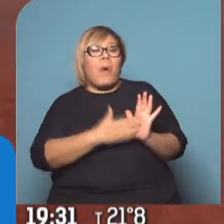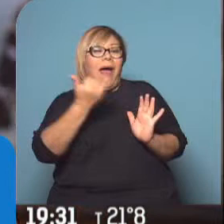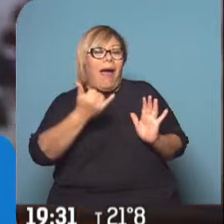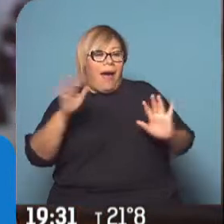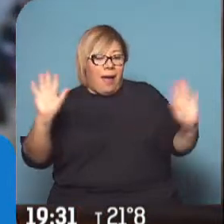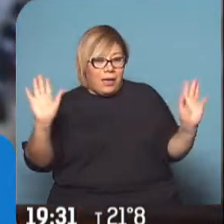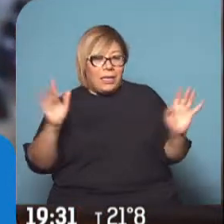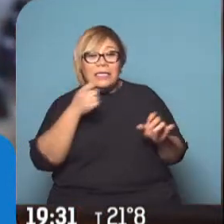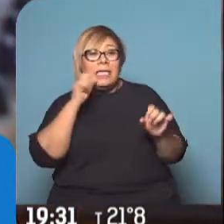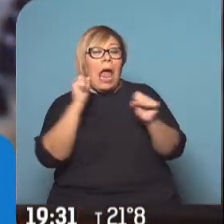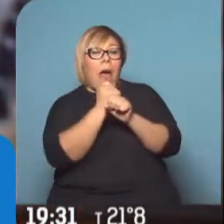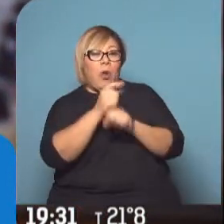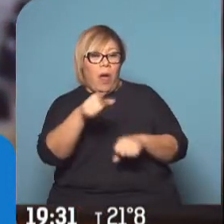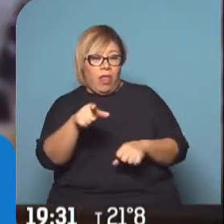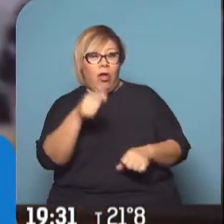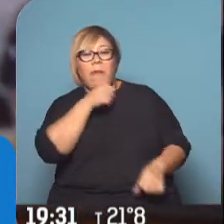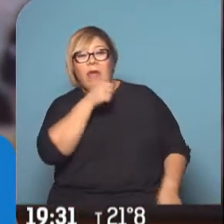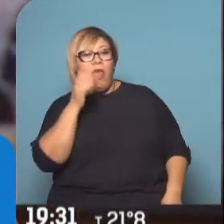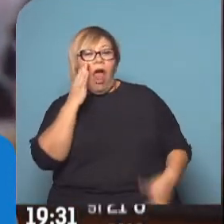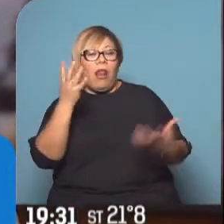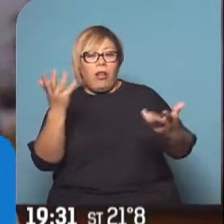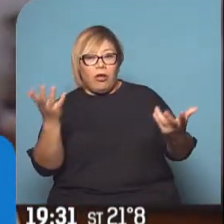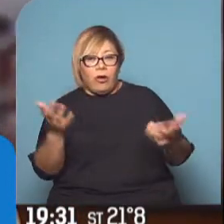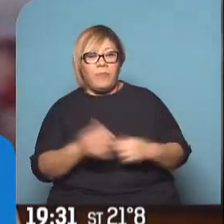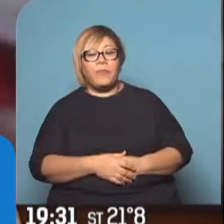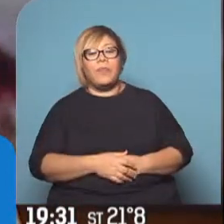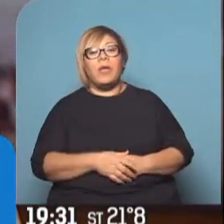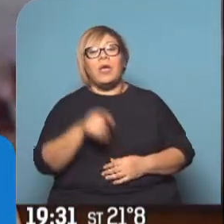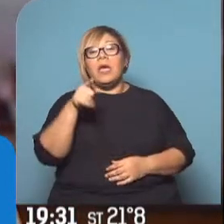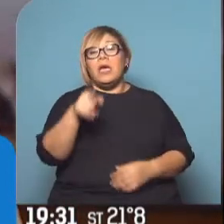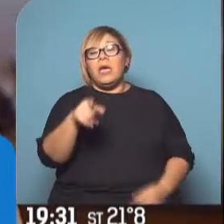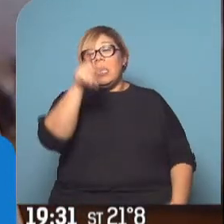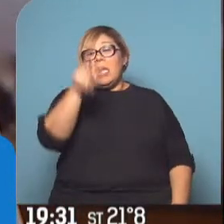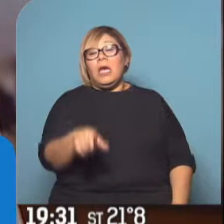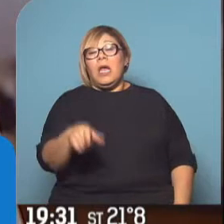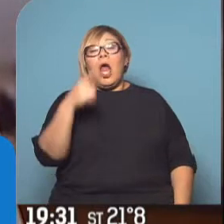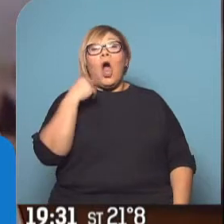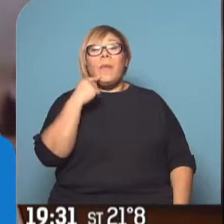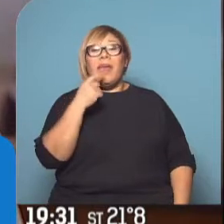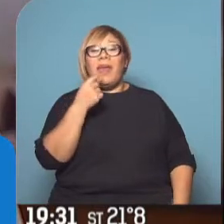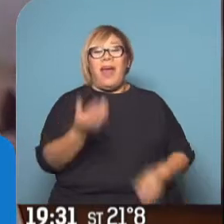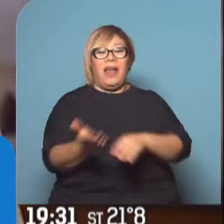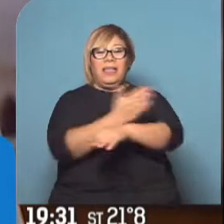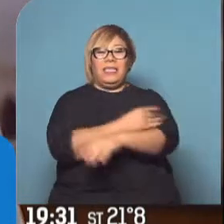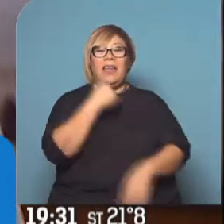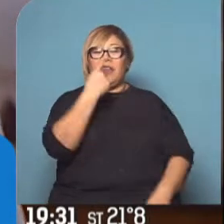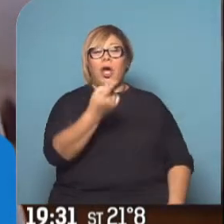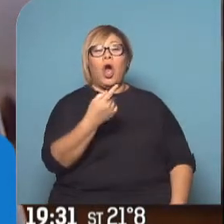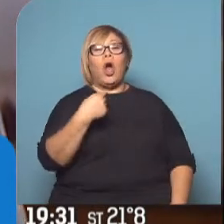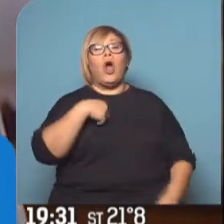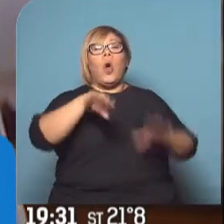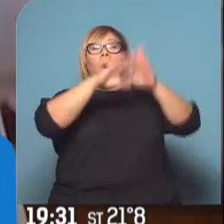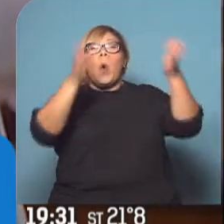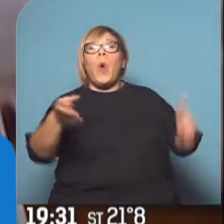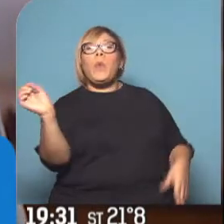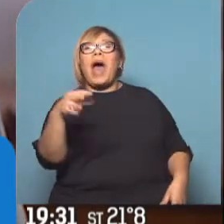tiene en cuenta o no la supuesta declaración que hizo en Uruguay diciendo yo le quise pegar al tacho de basura? Porque ahí él, si es real y si